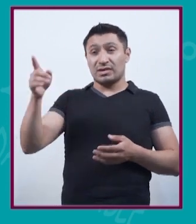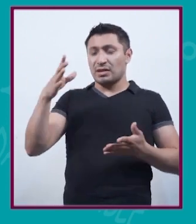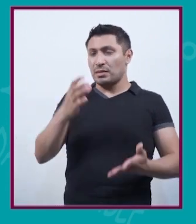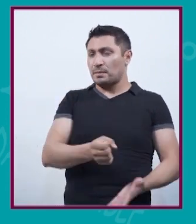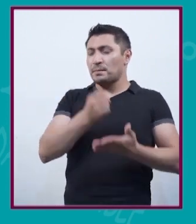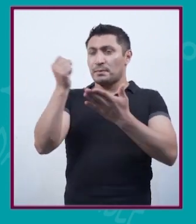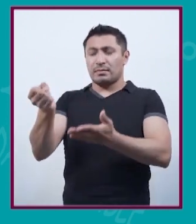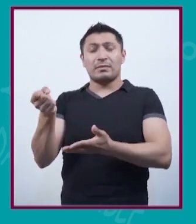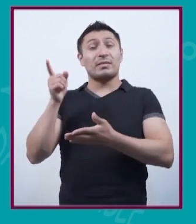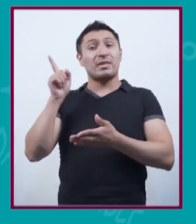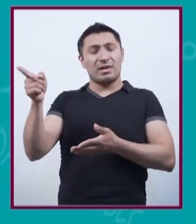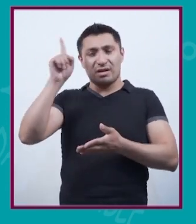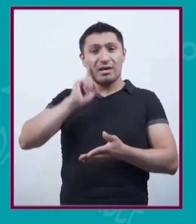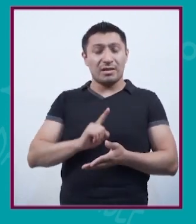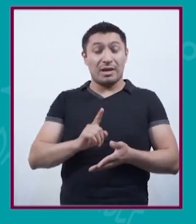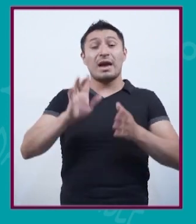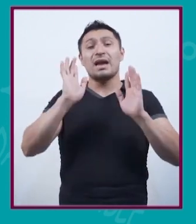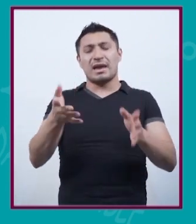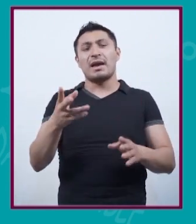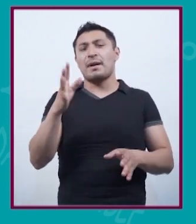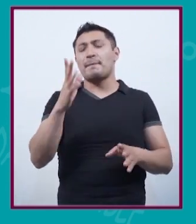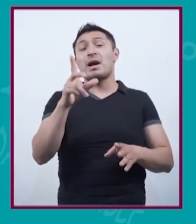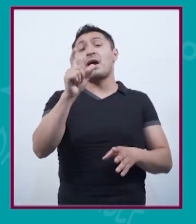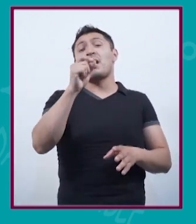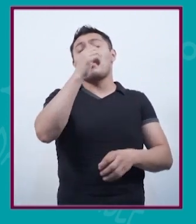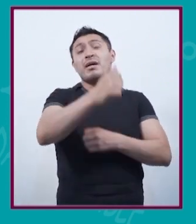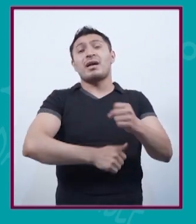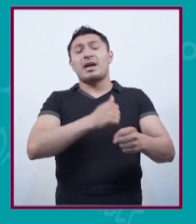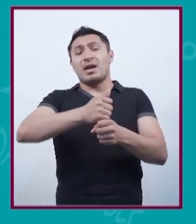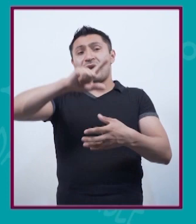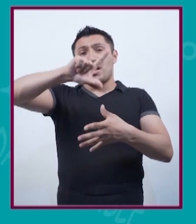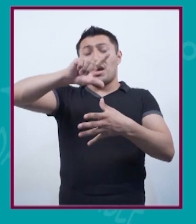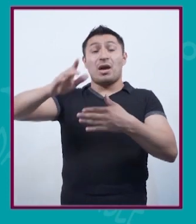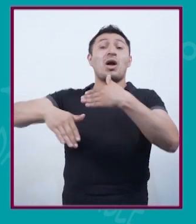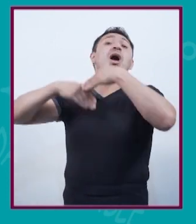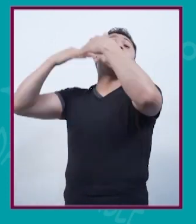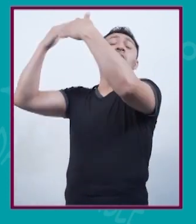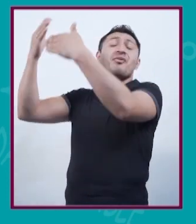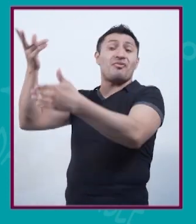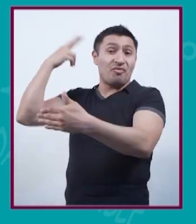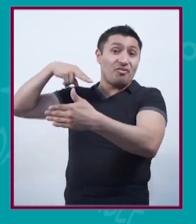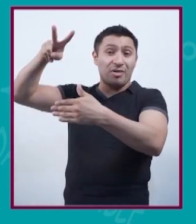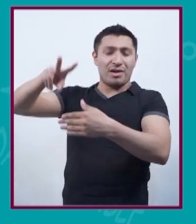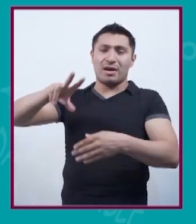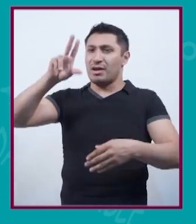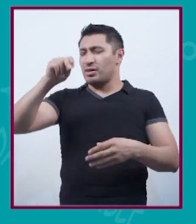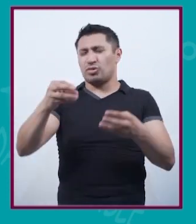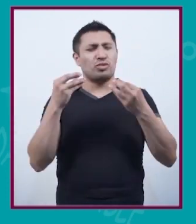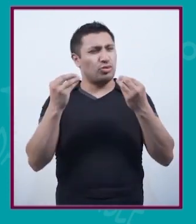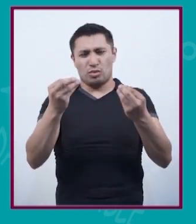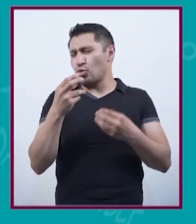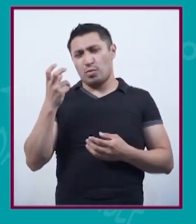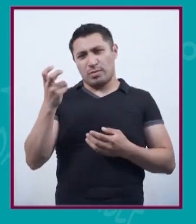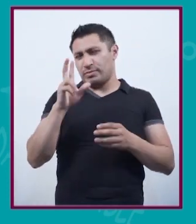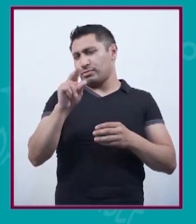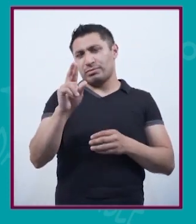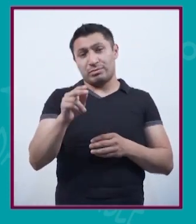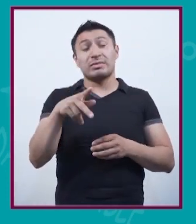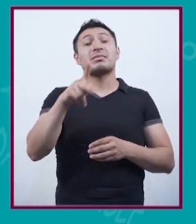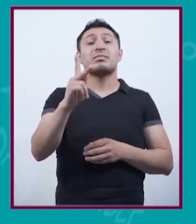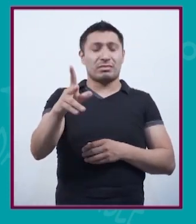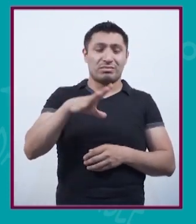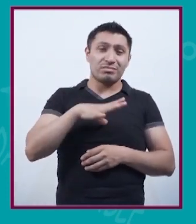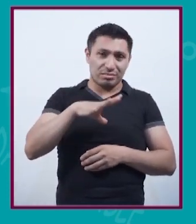Gabriela Mistral? Cuando Gabriela Mistral recibe su premio Nobel, ella ya lleva casi 2 décadas fuera de América